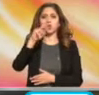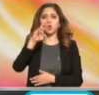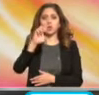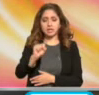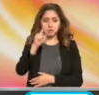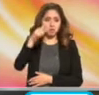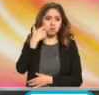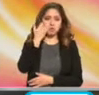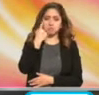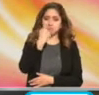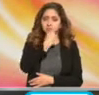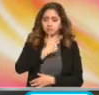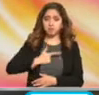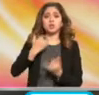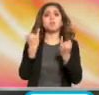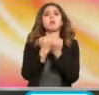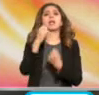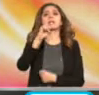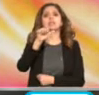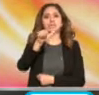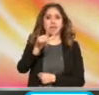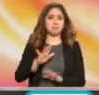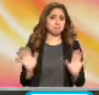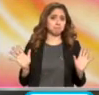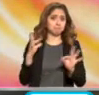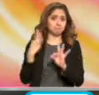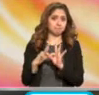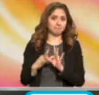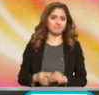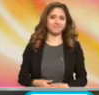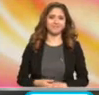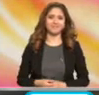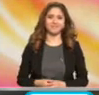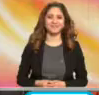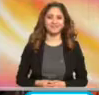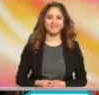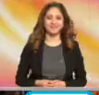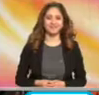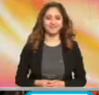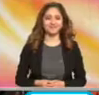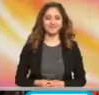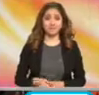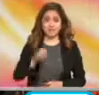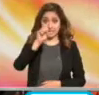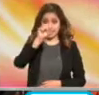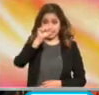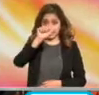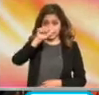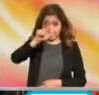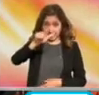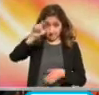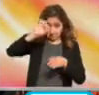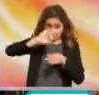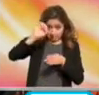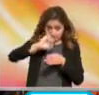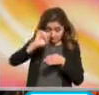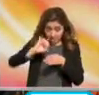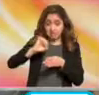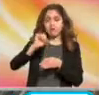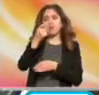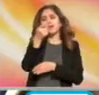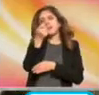gusto. Así Y es. tan. ¡Qué rápido! Ya dijimos como quiera que la sal hay que limitarla, pero